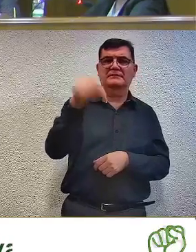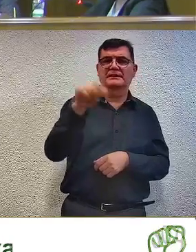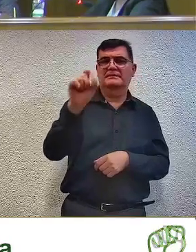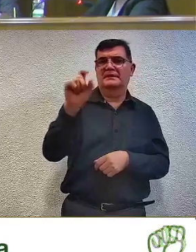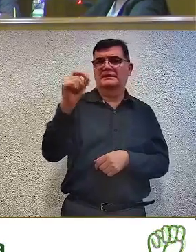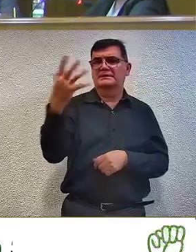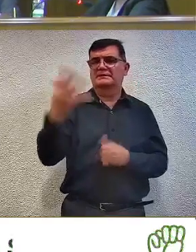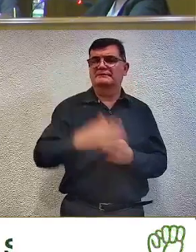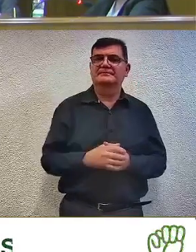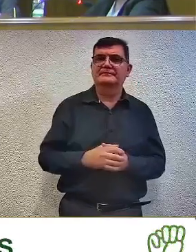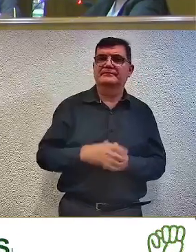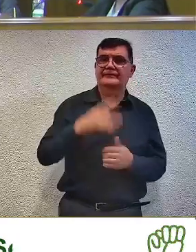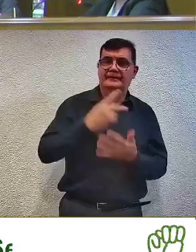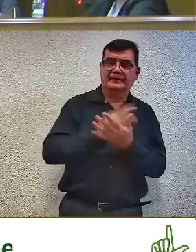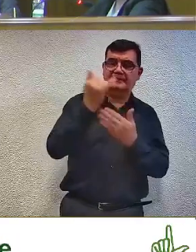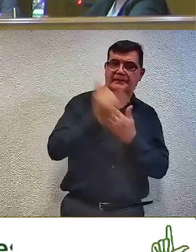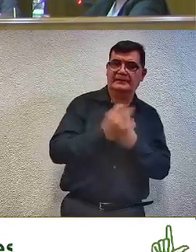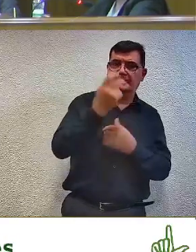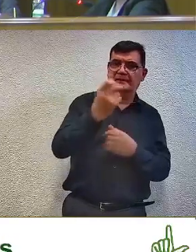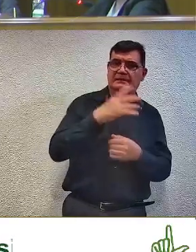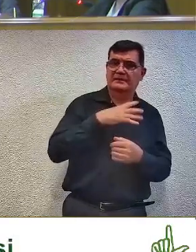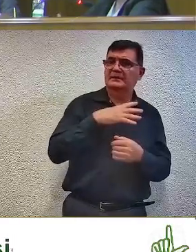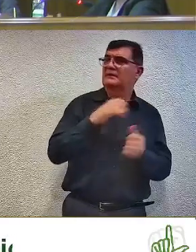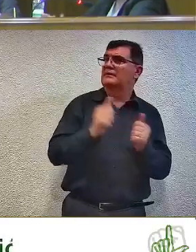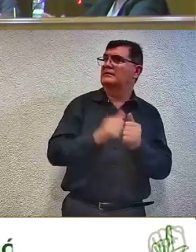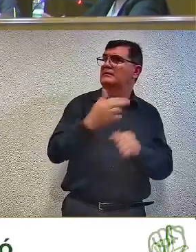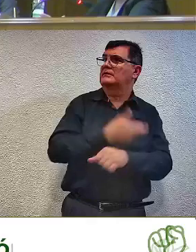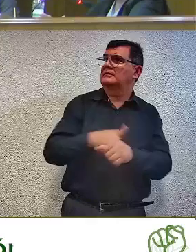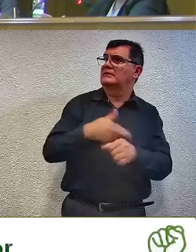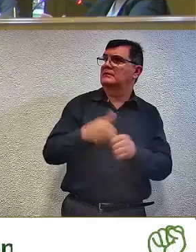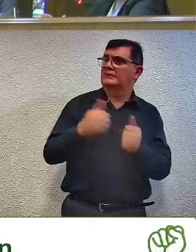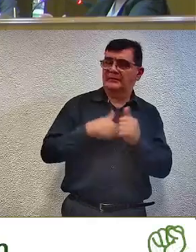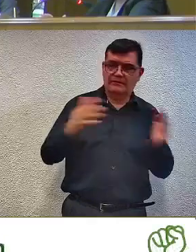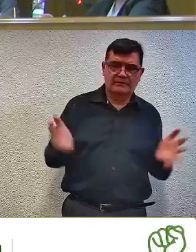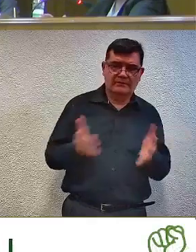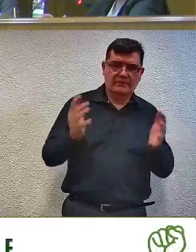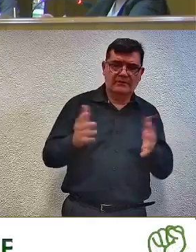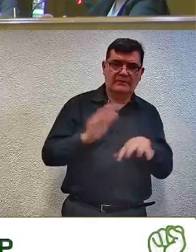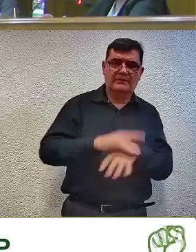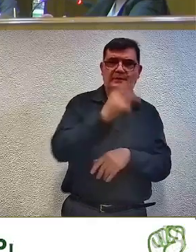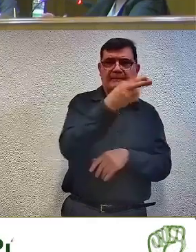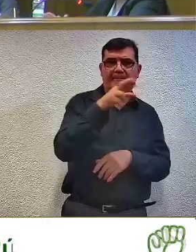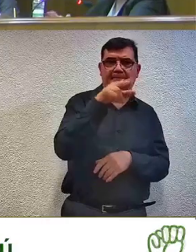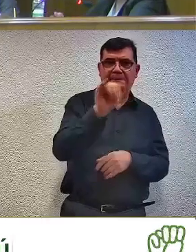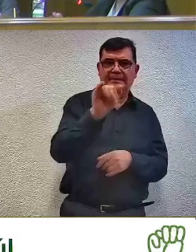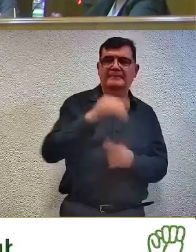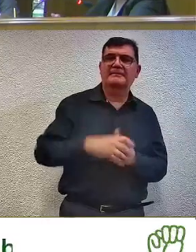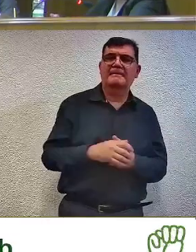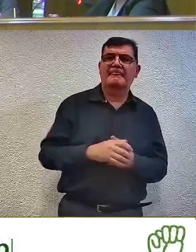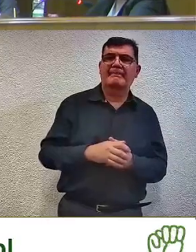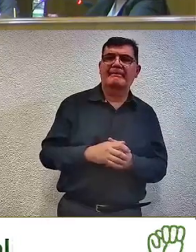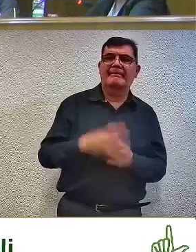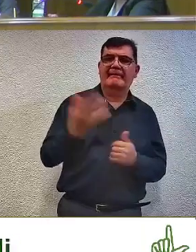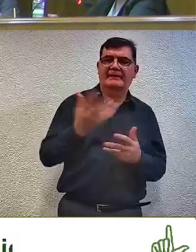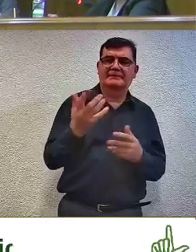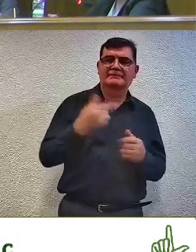RAT/010/2025. El proyecto de la cuenta es el relativo al recurso de apelación promovido por el Partido Revolucionario Institucional por conducto de su